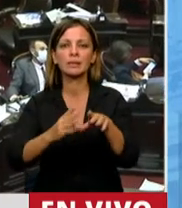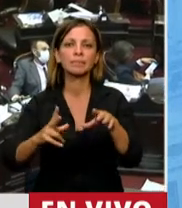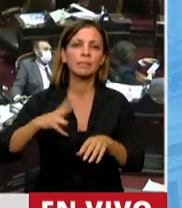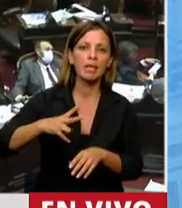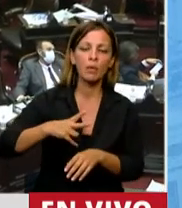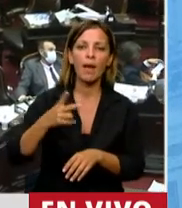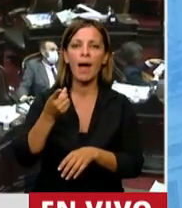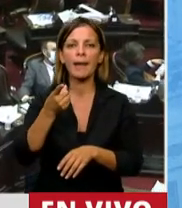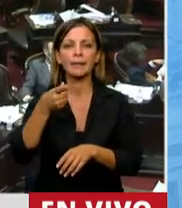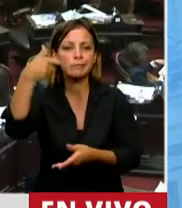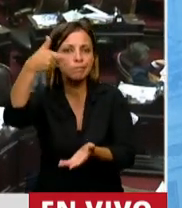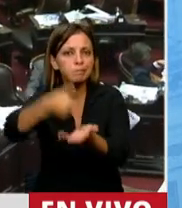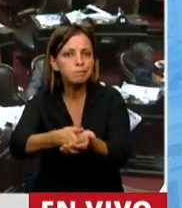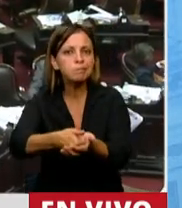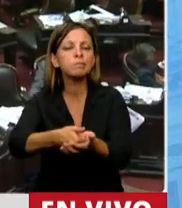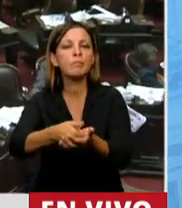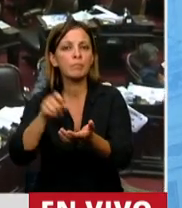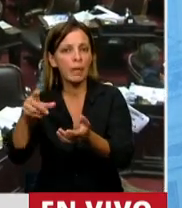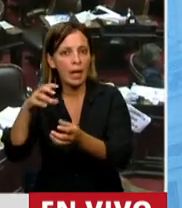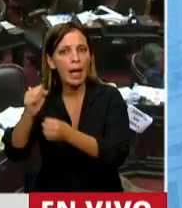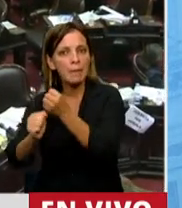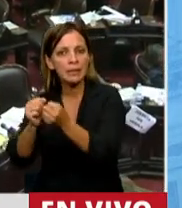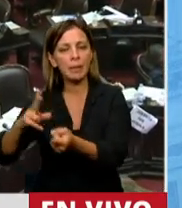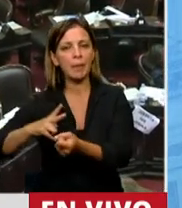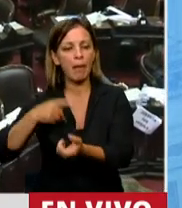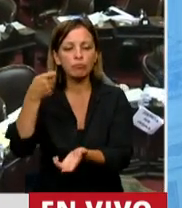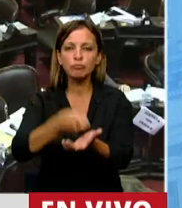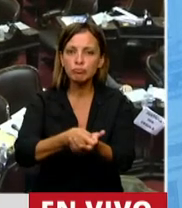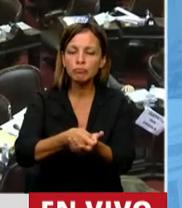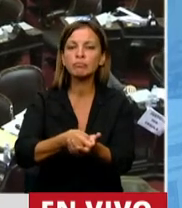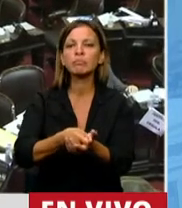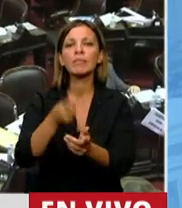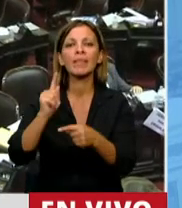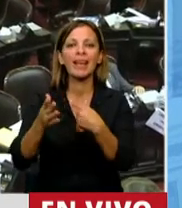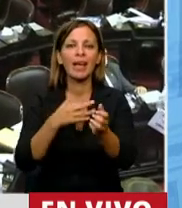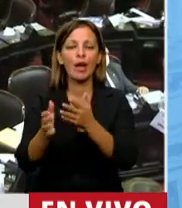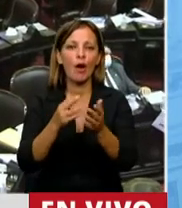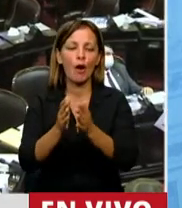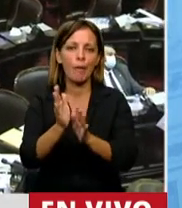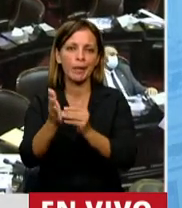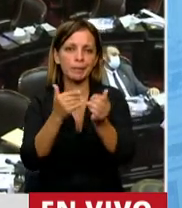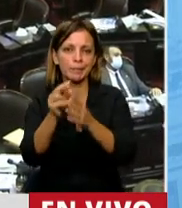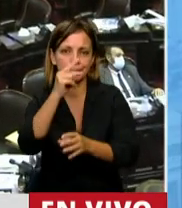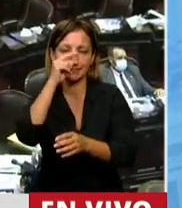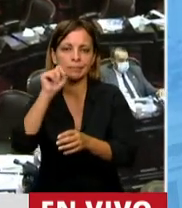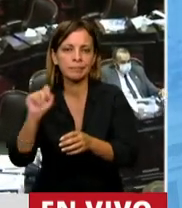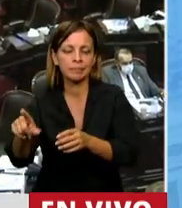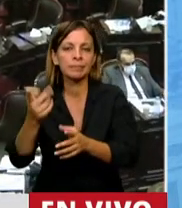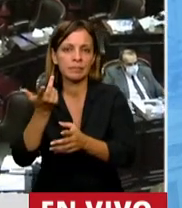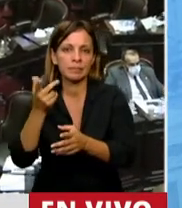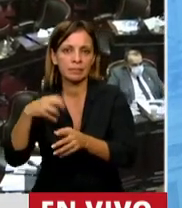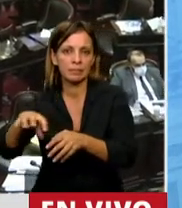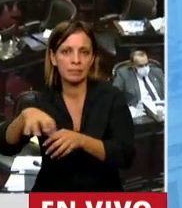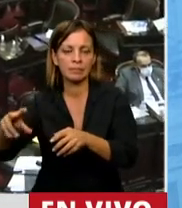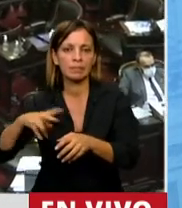particulares invertido por privados y lo que tiene que ver con obras arquitectónicas de privados, es el 70% de lo que se